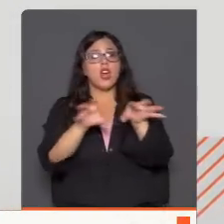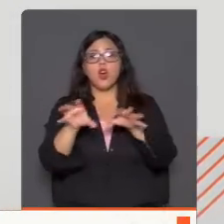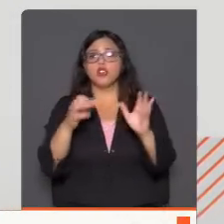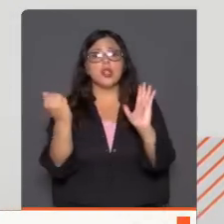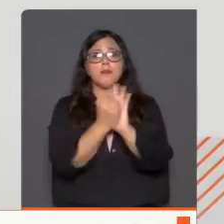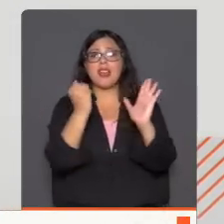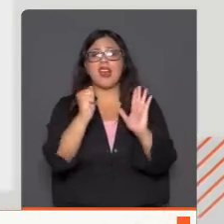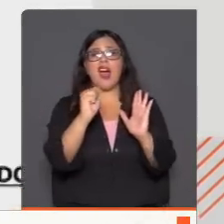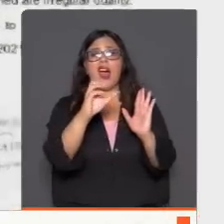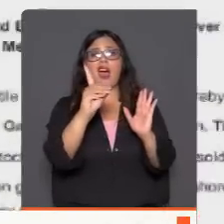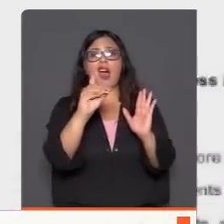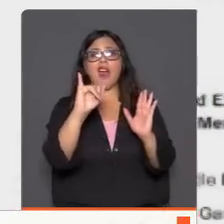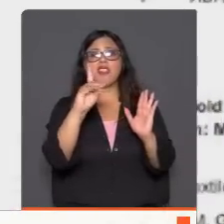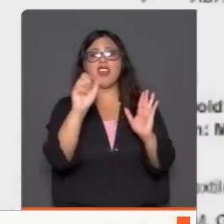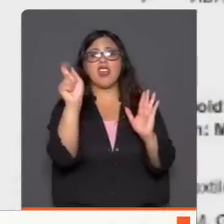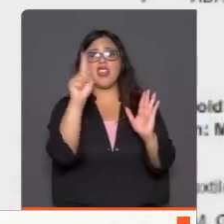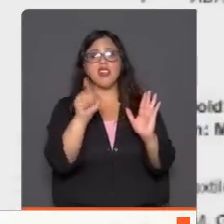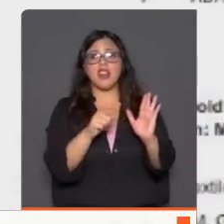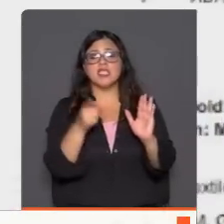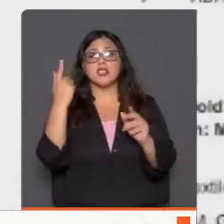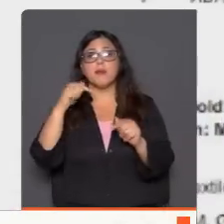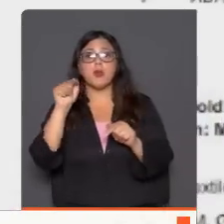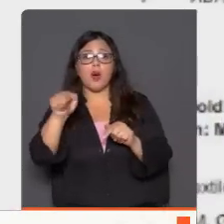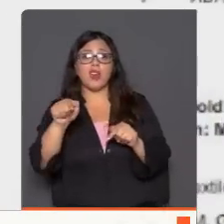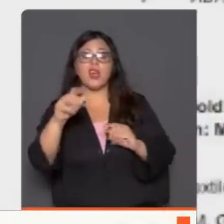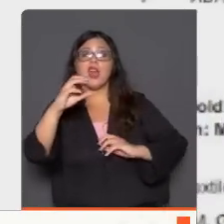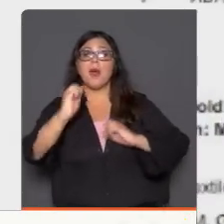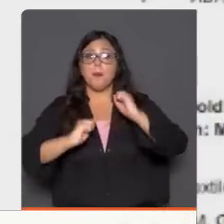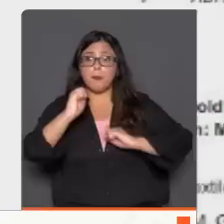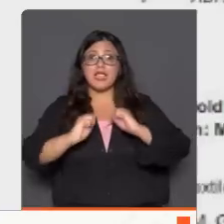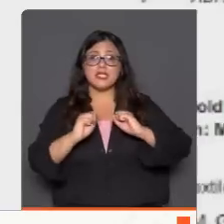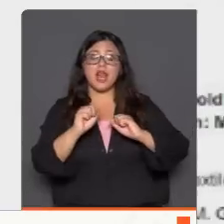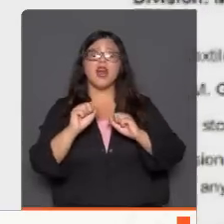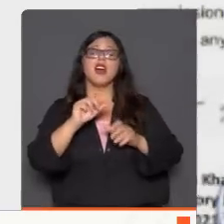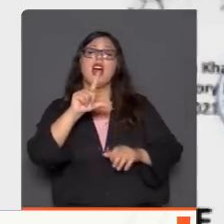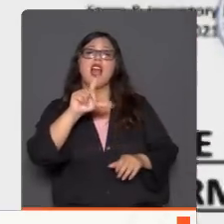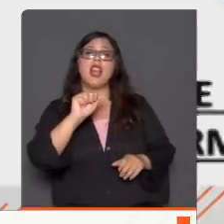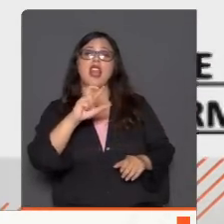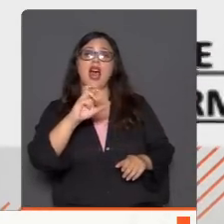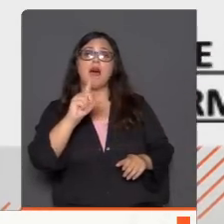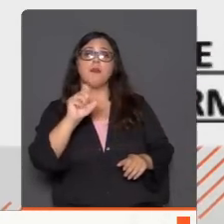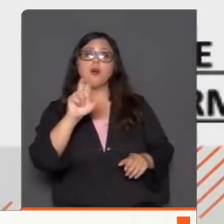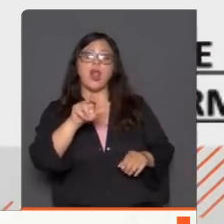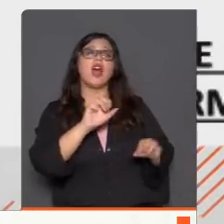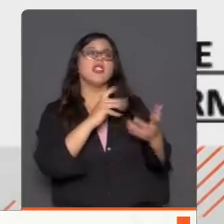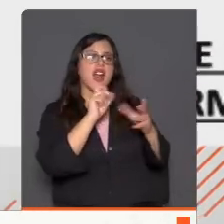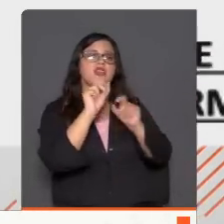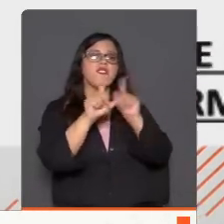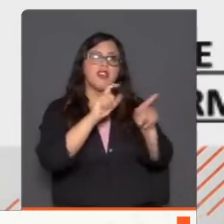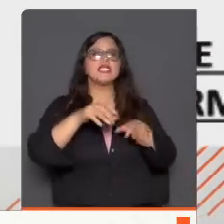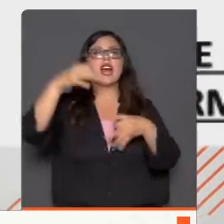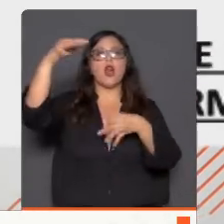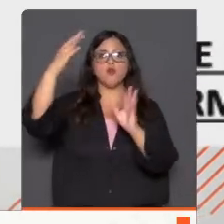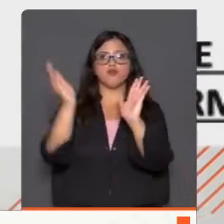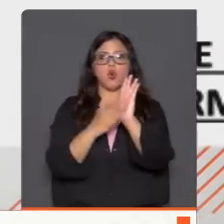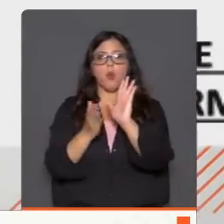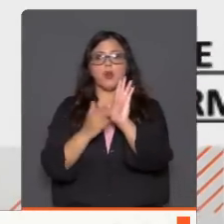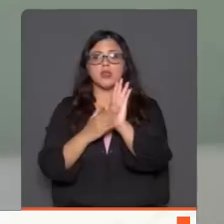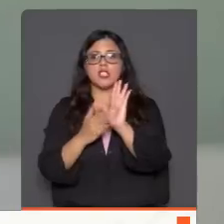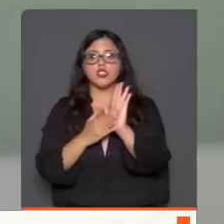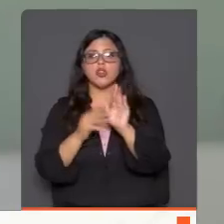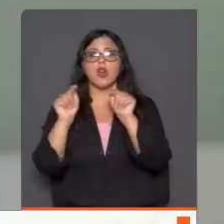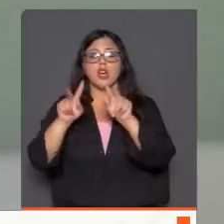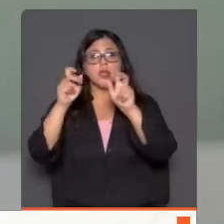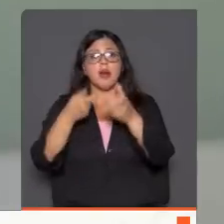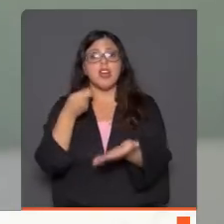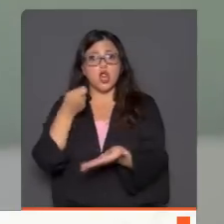hace mucho que no llegan. Por su parte, La Polar vuelve a defenderse con documentación que avalaría una compra dentro de lo legal.